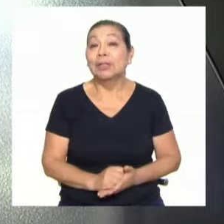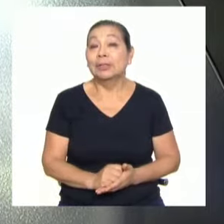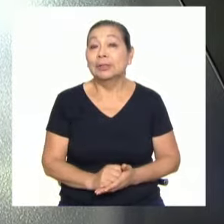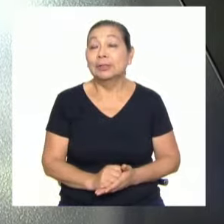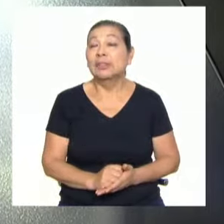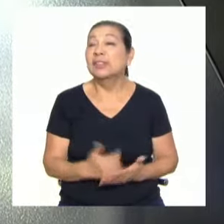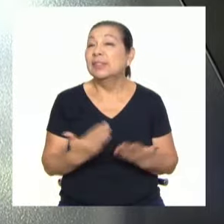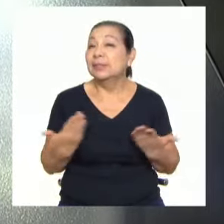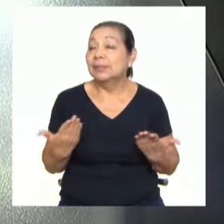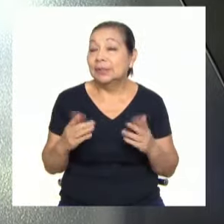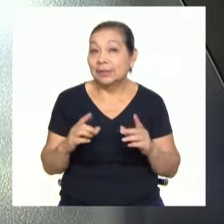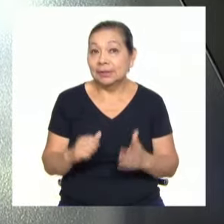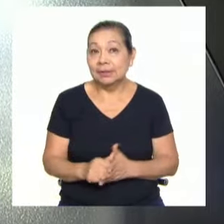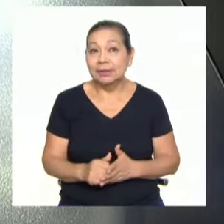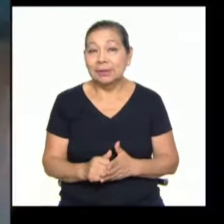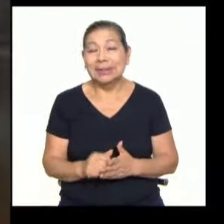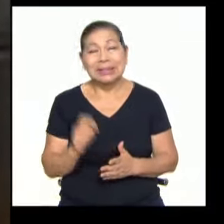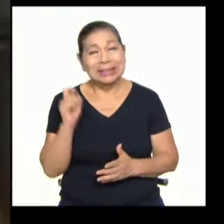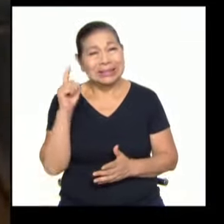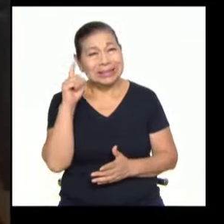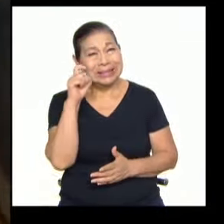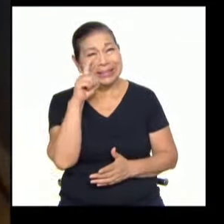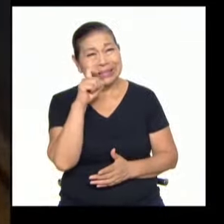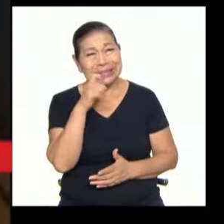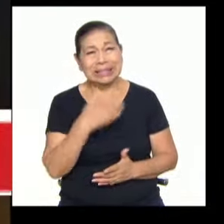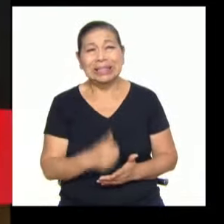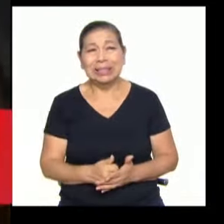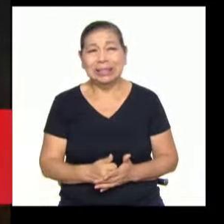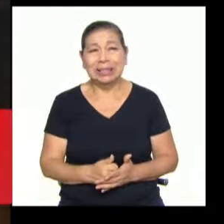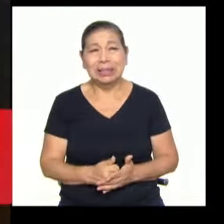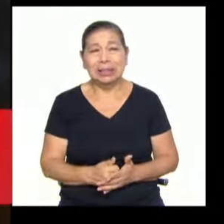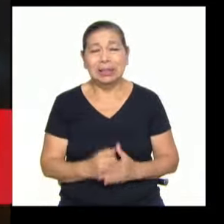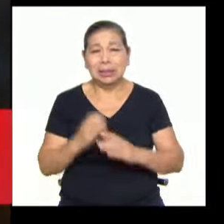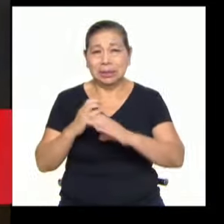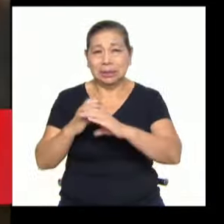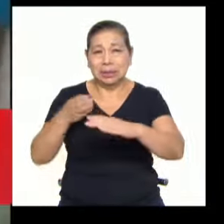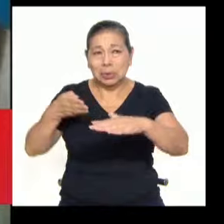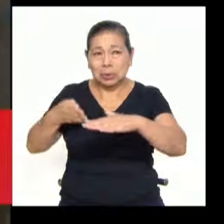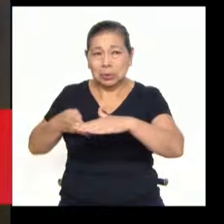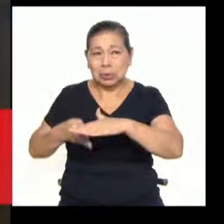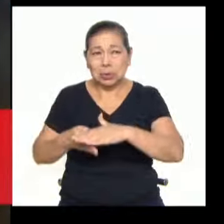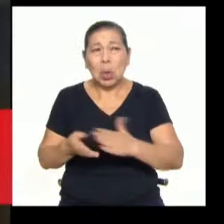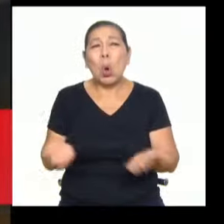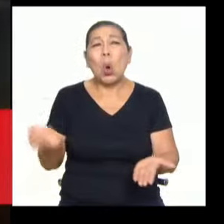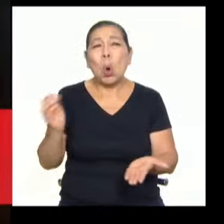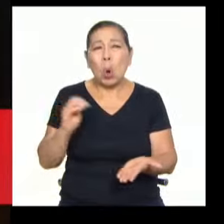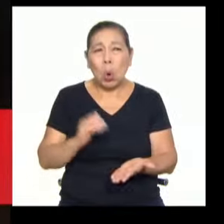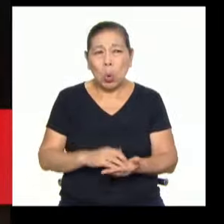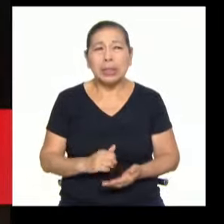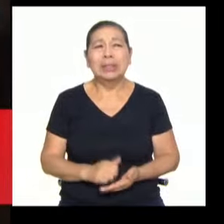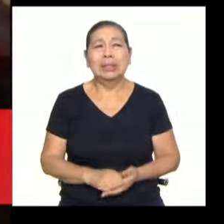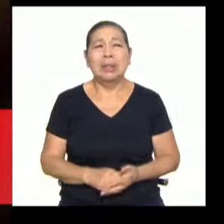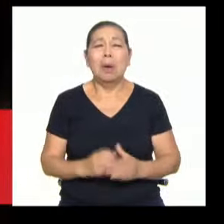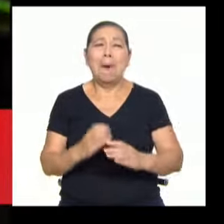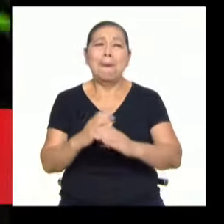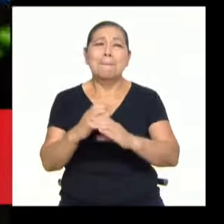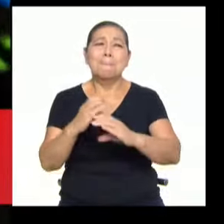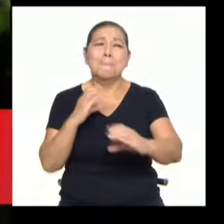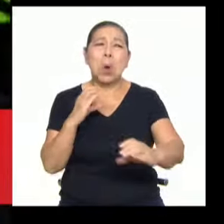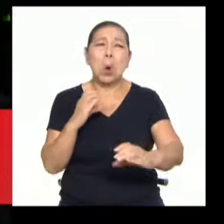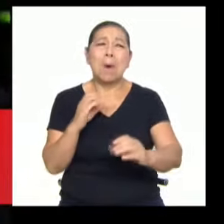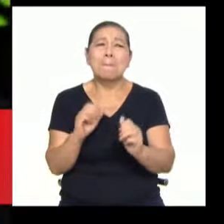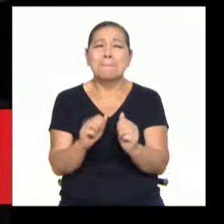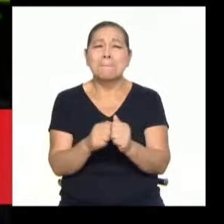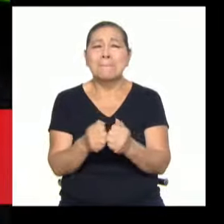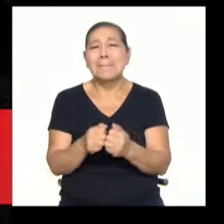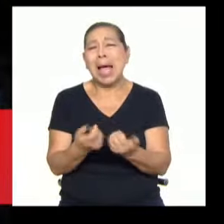vamos a dar a conocer una situación que se viene generando en el Metropolitano, María Fernanda, porque nuevamente un bus